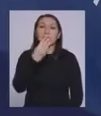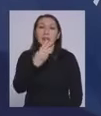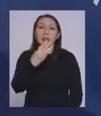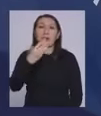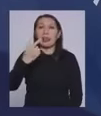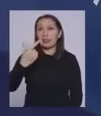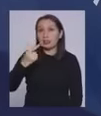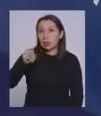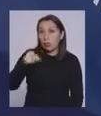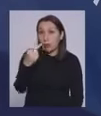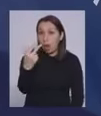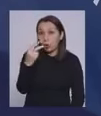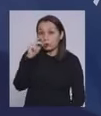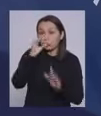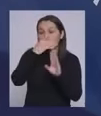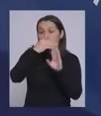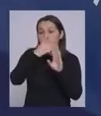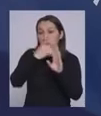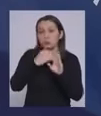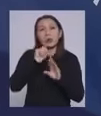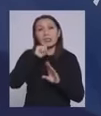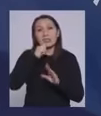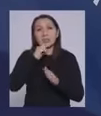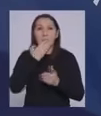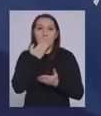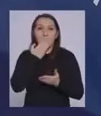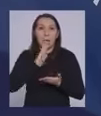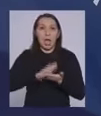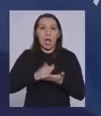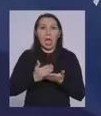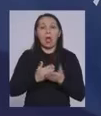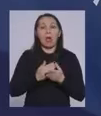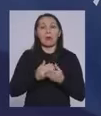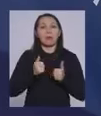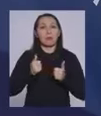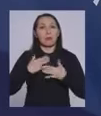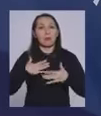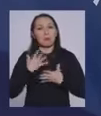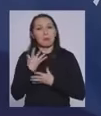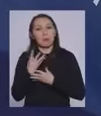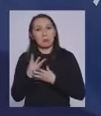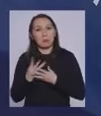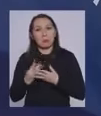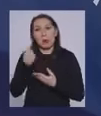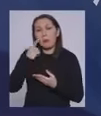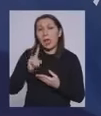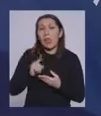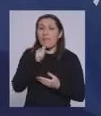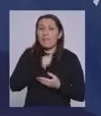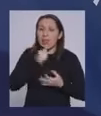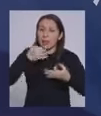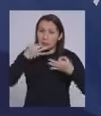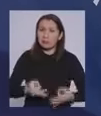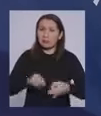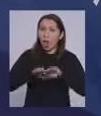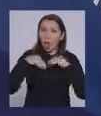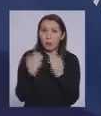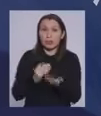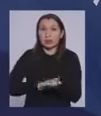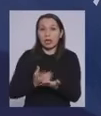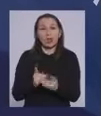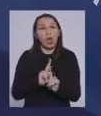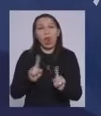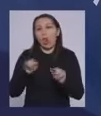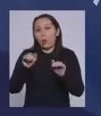37,8, ha mejorado, ha evolucionado bien, pero todavía no está sano. Es lo mismo que